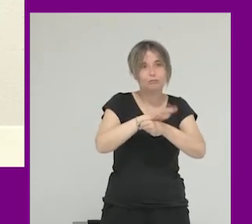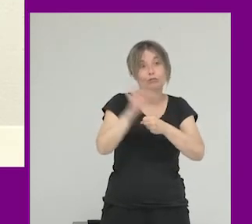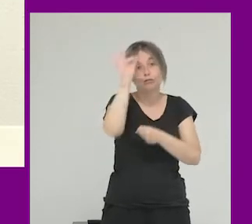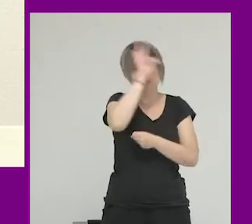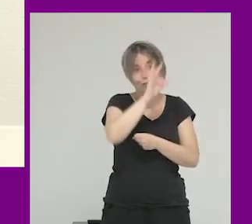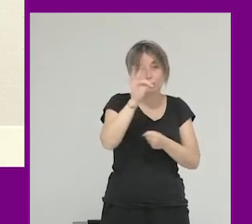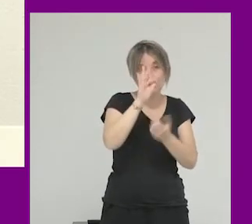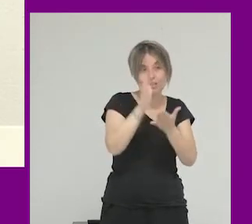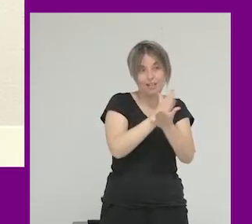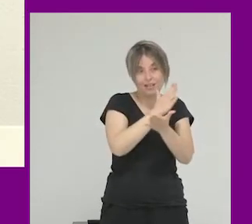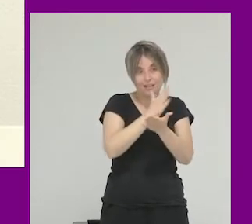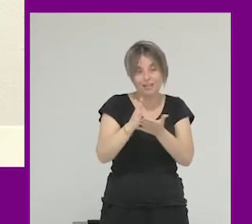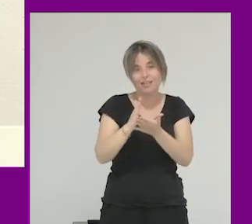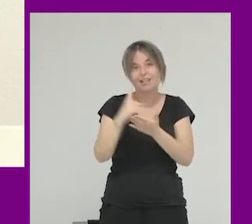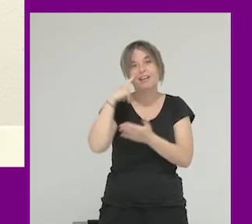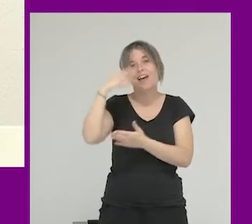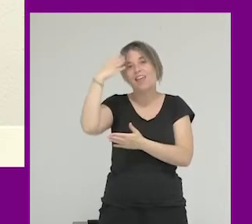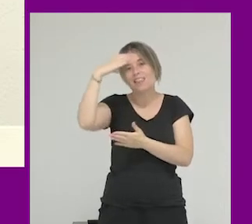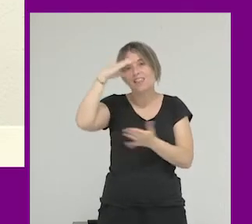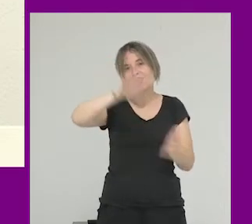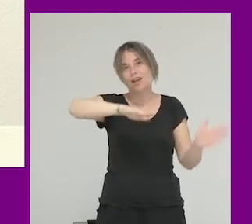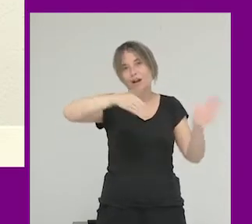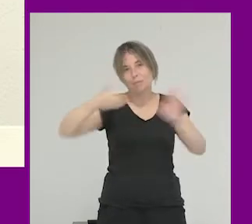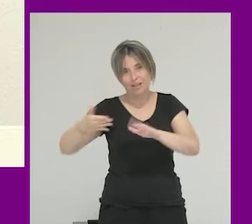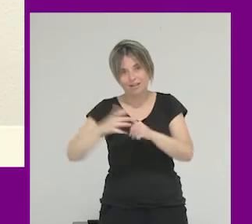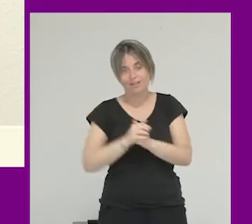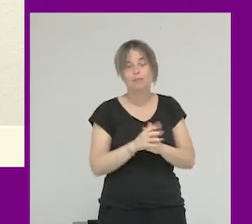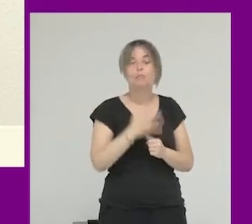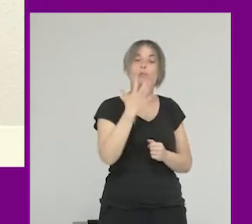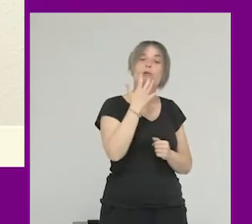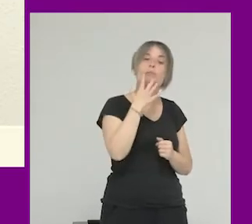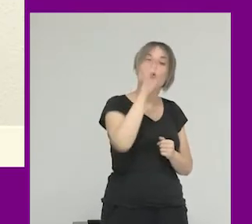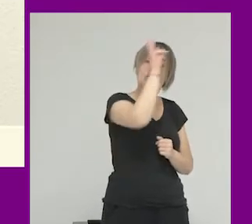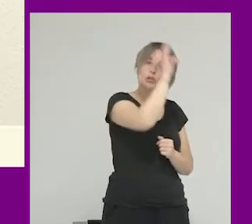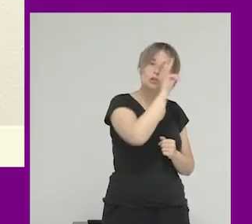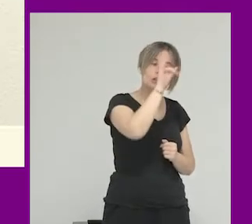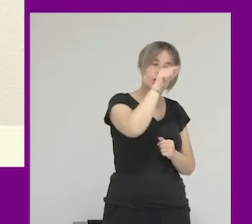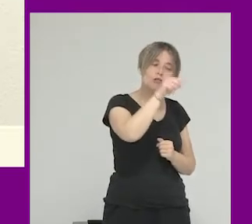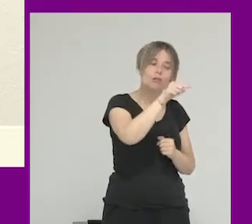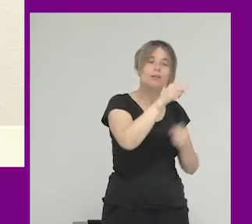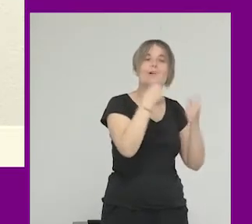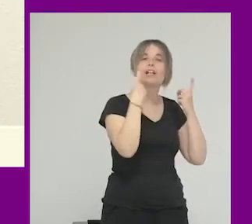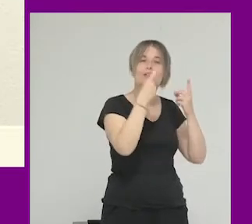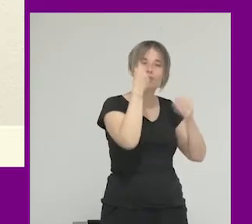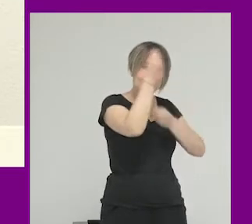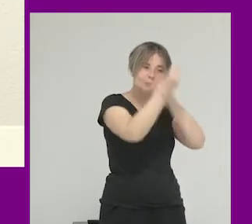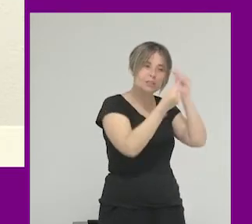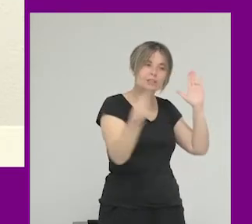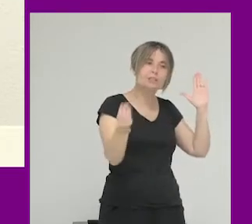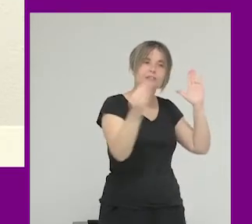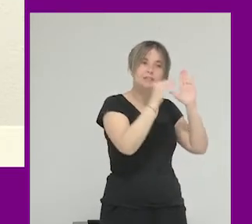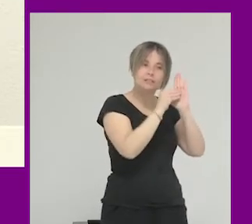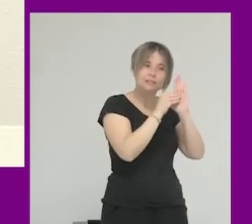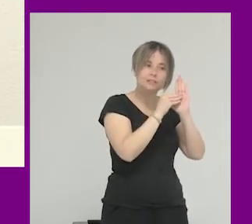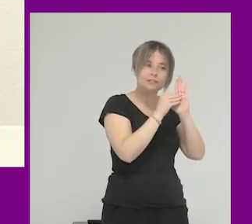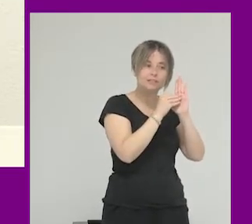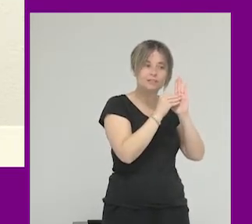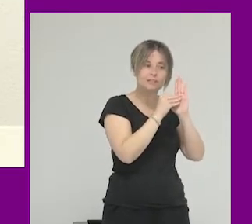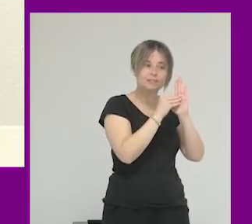y lo que sería la ciencia aplicada. En la teoría, lo primero que habría que plantearse es introducir